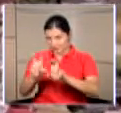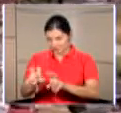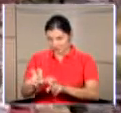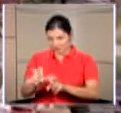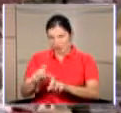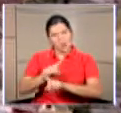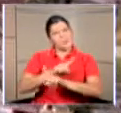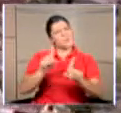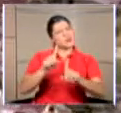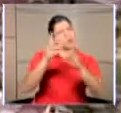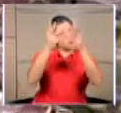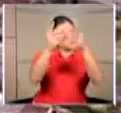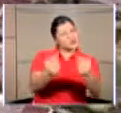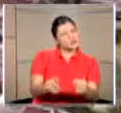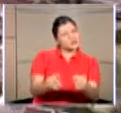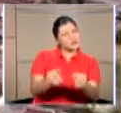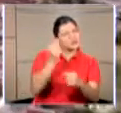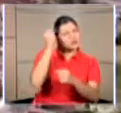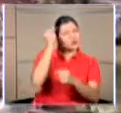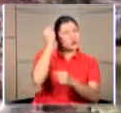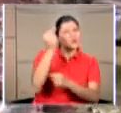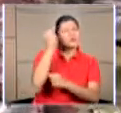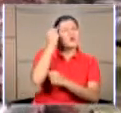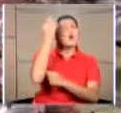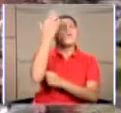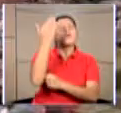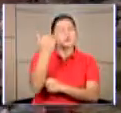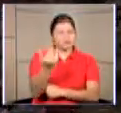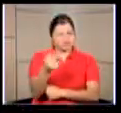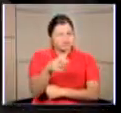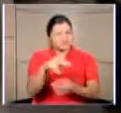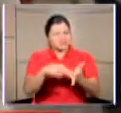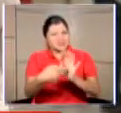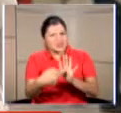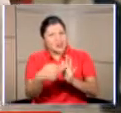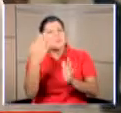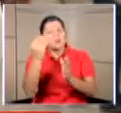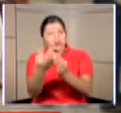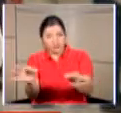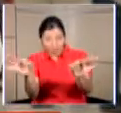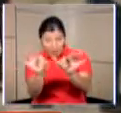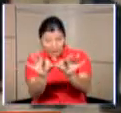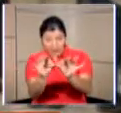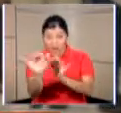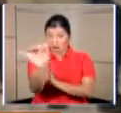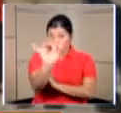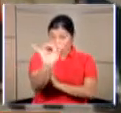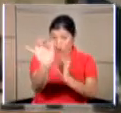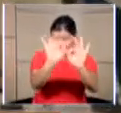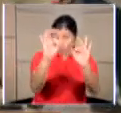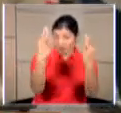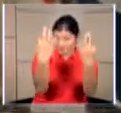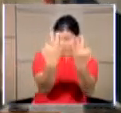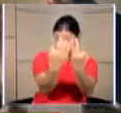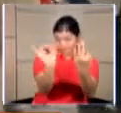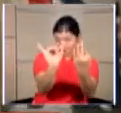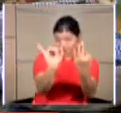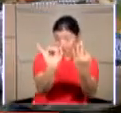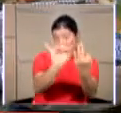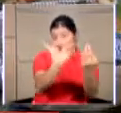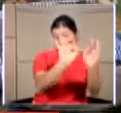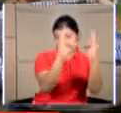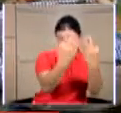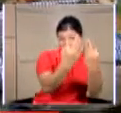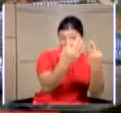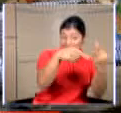el presupuesto de la República y por qué este es tan importante para el país? Al igual que en una familia, el Estado tiene ingresos y gastos que